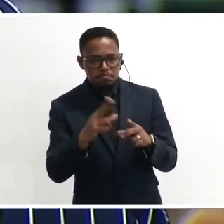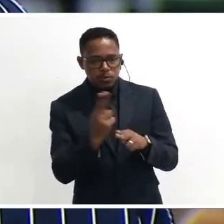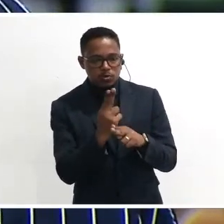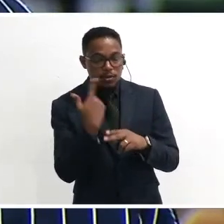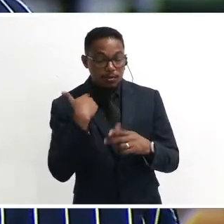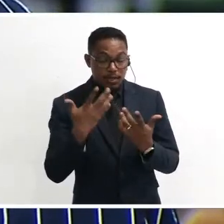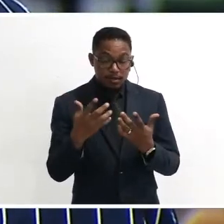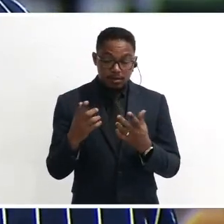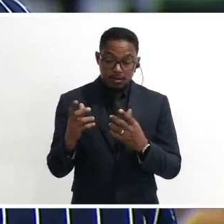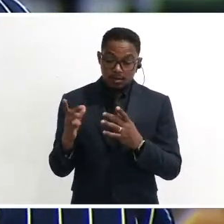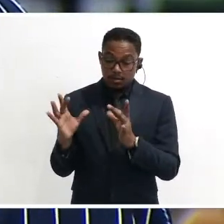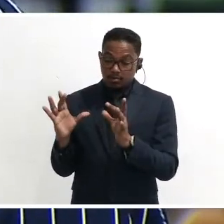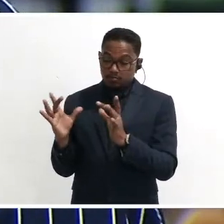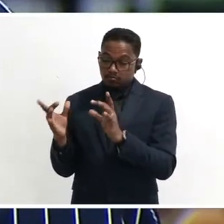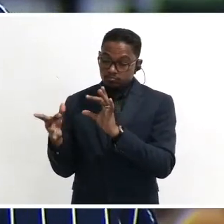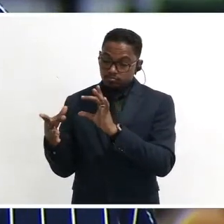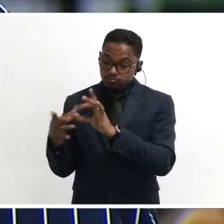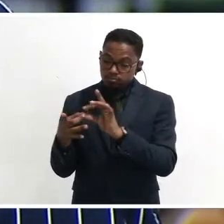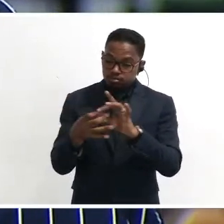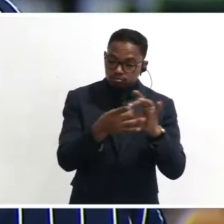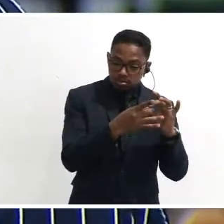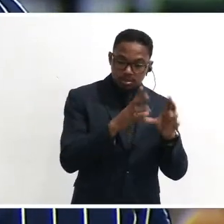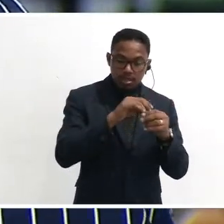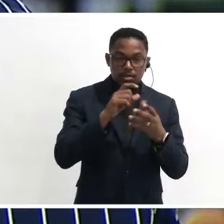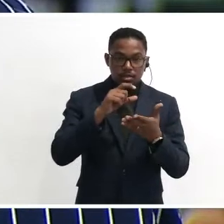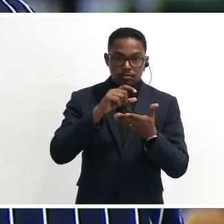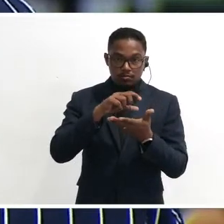las interconexiones de los integrados.